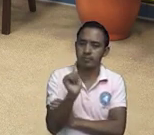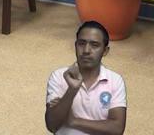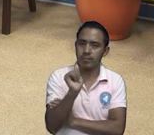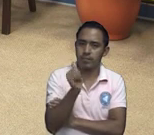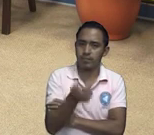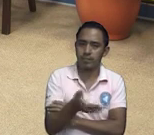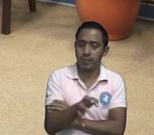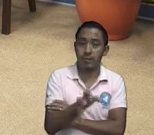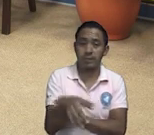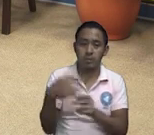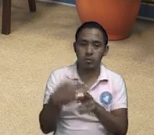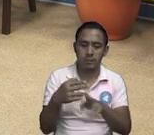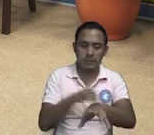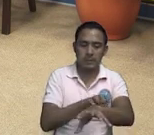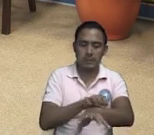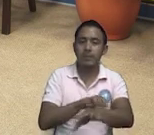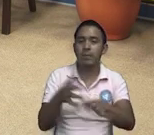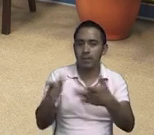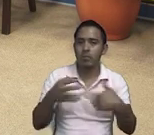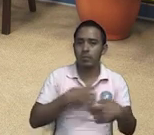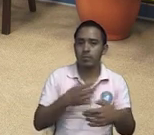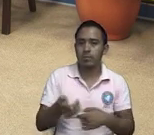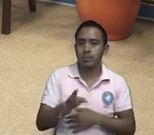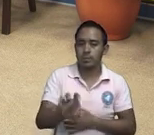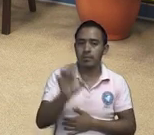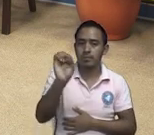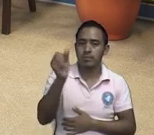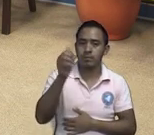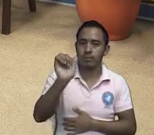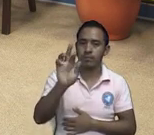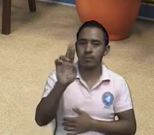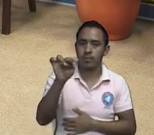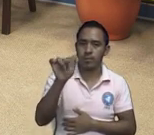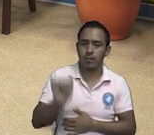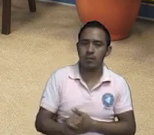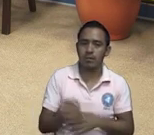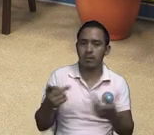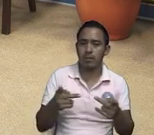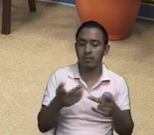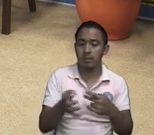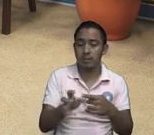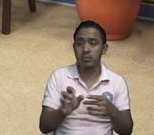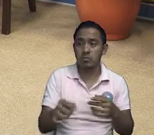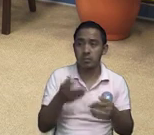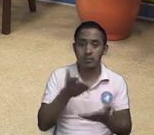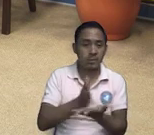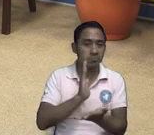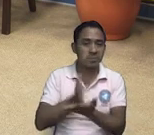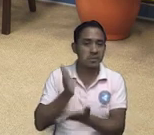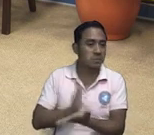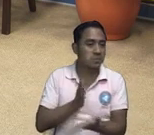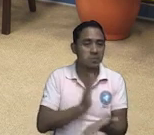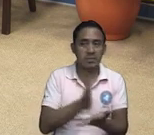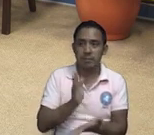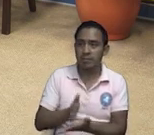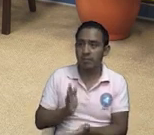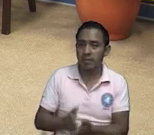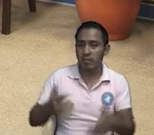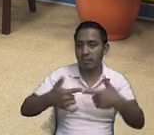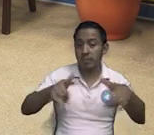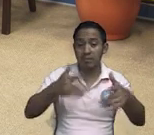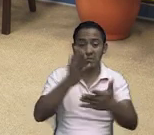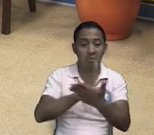del perro. La sarna es muy común cuando el perro anda de vago. Exacto. Le damos la